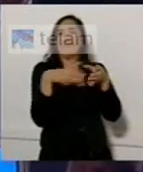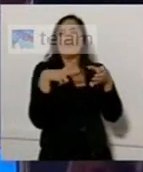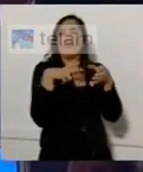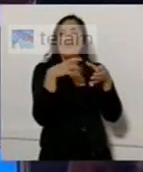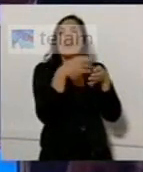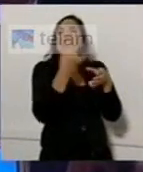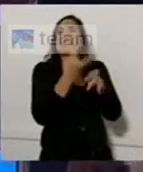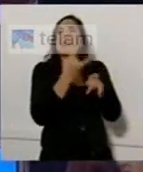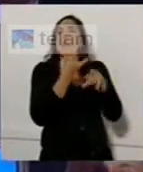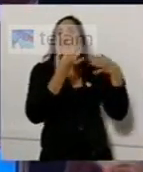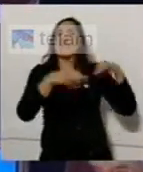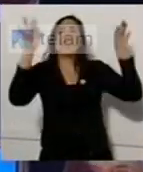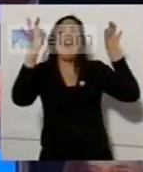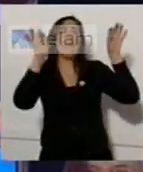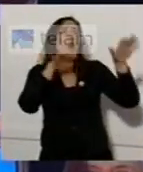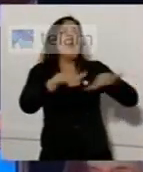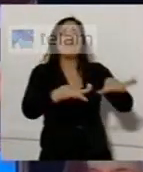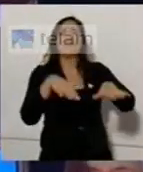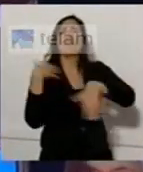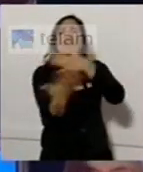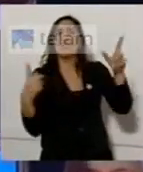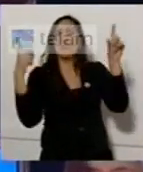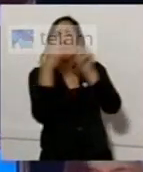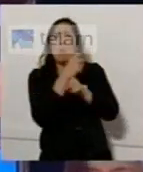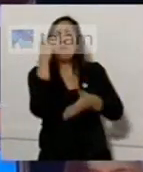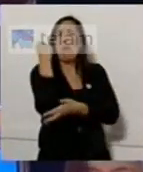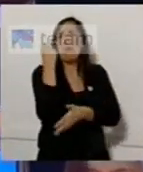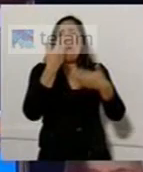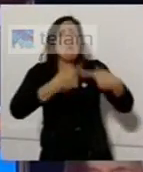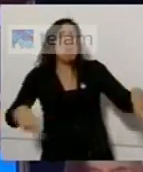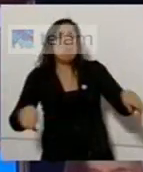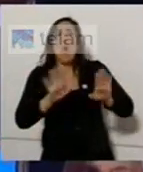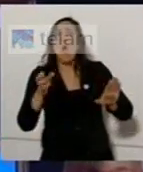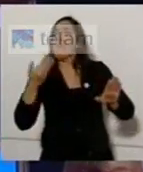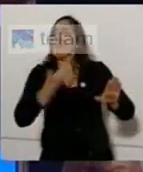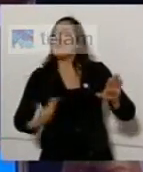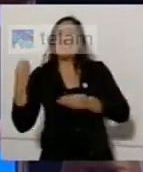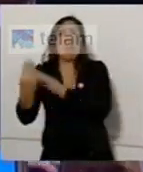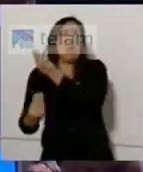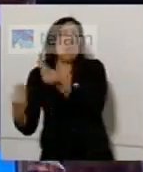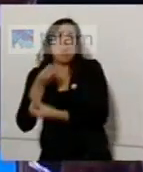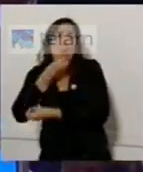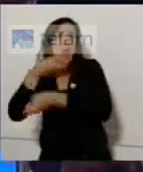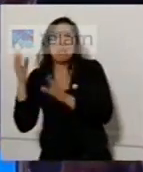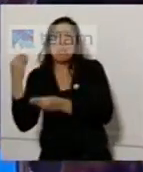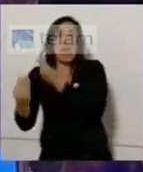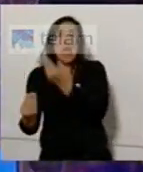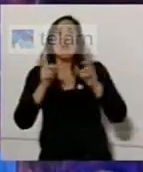se salvan, cualquiera sea la crisis, cualquiera sea el presidente y cualquiera sea el